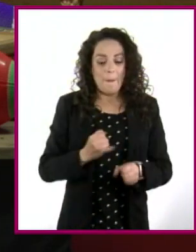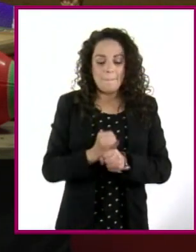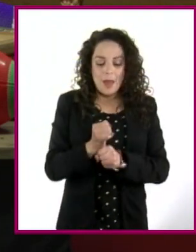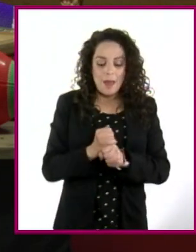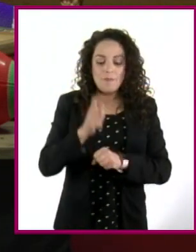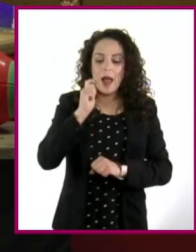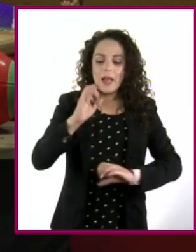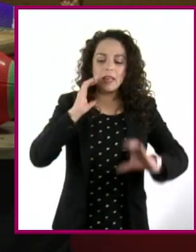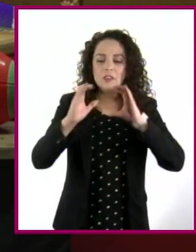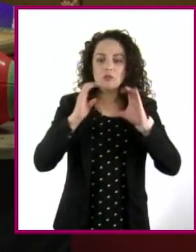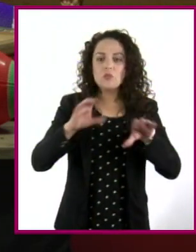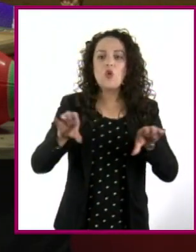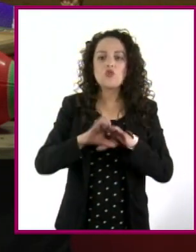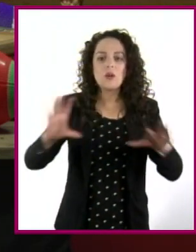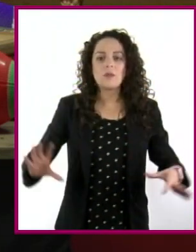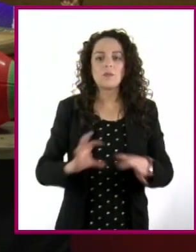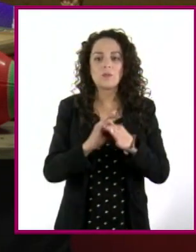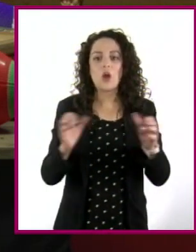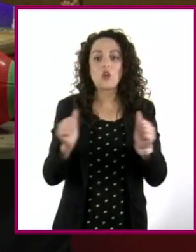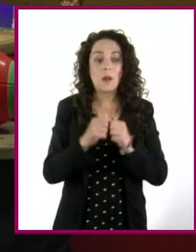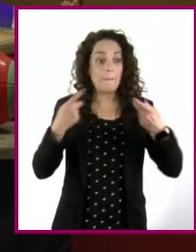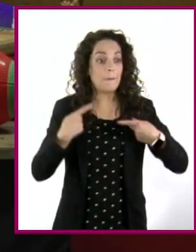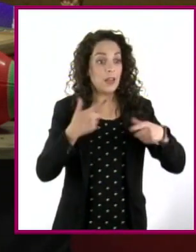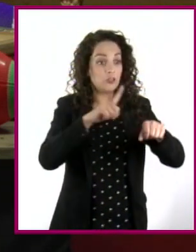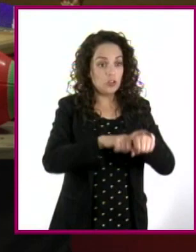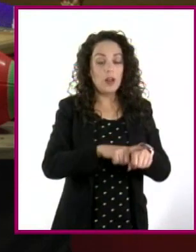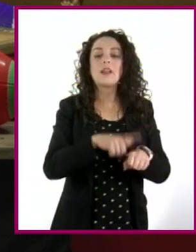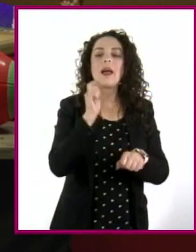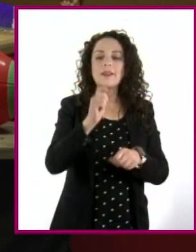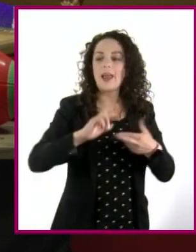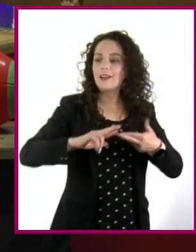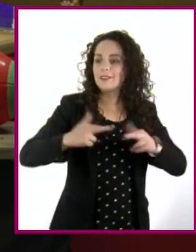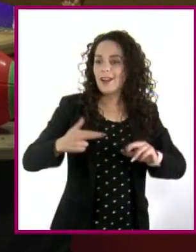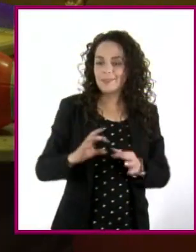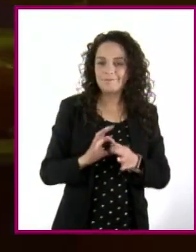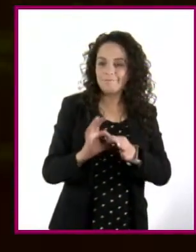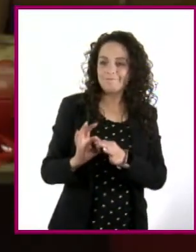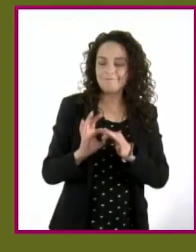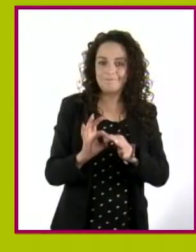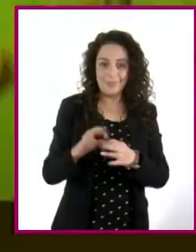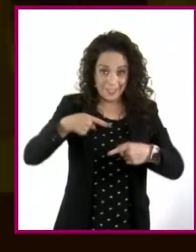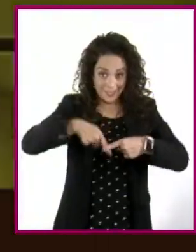la comunicación en las relaciones interpersonales. ¡Comenzamos! ¡Comenzamos!